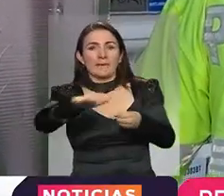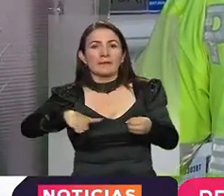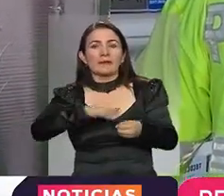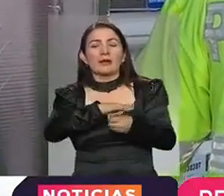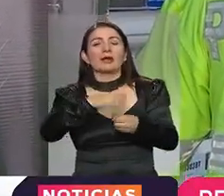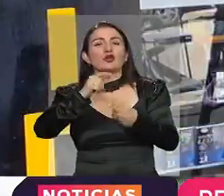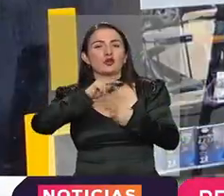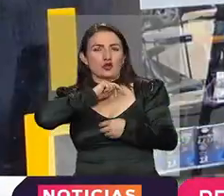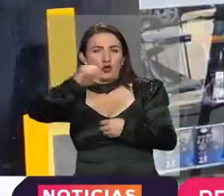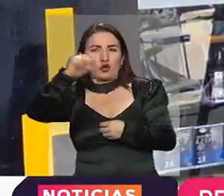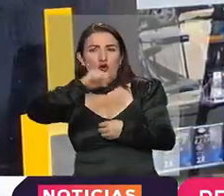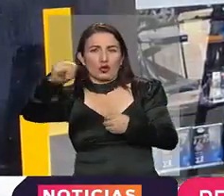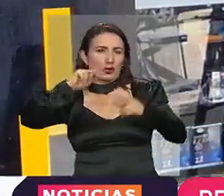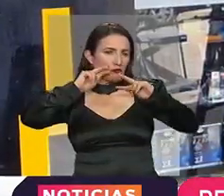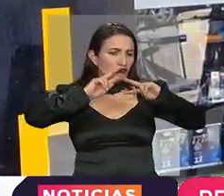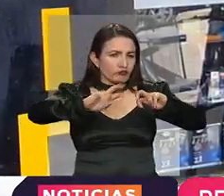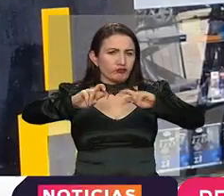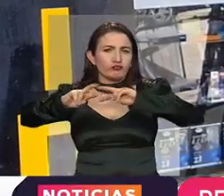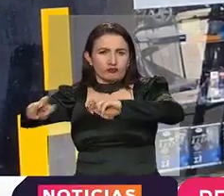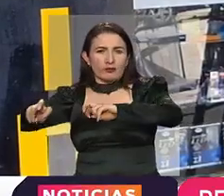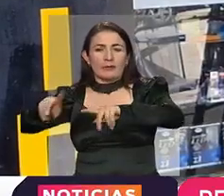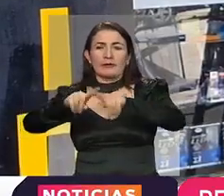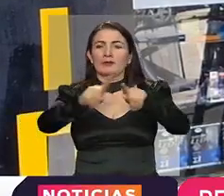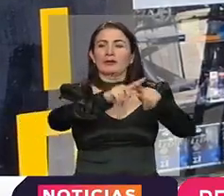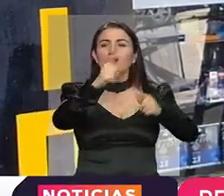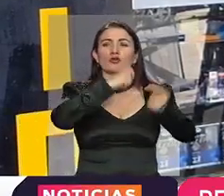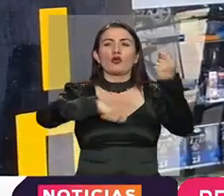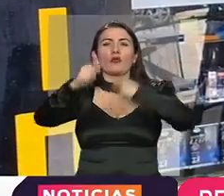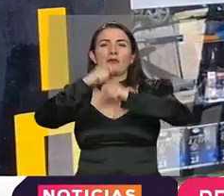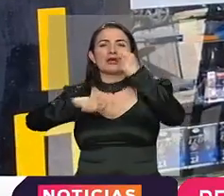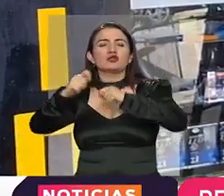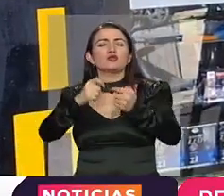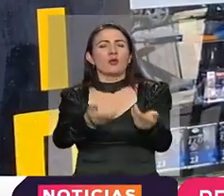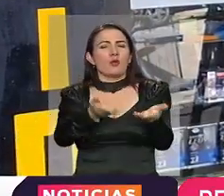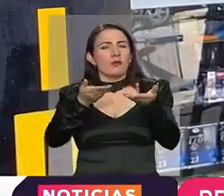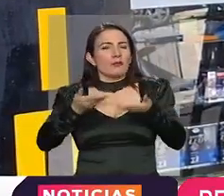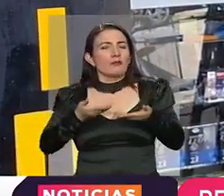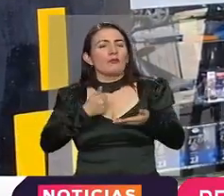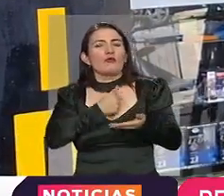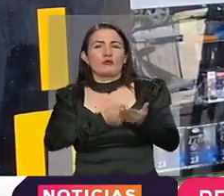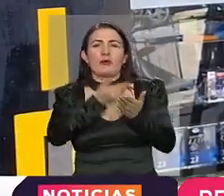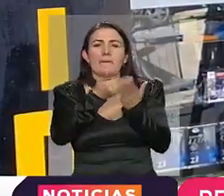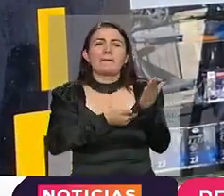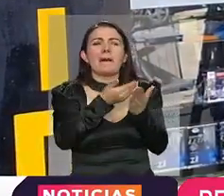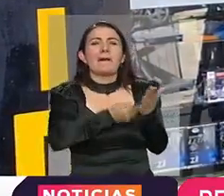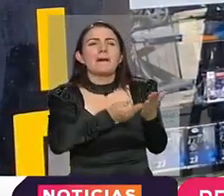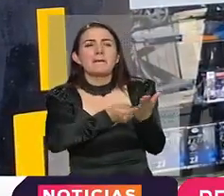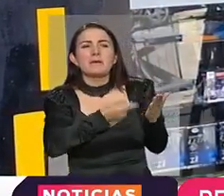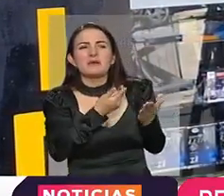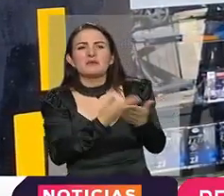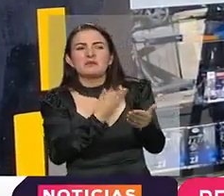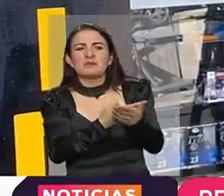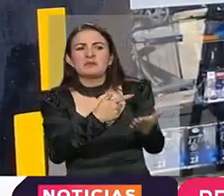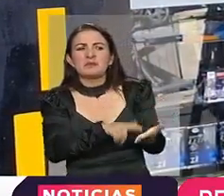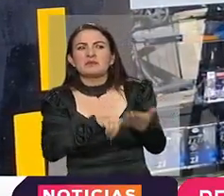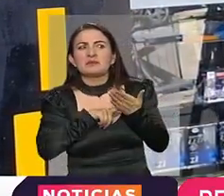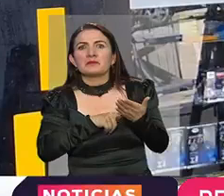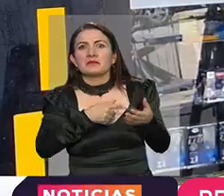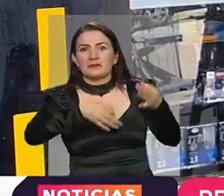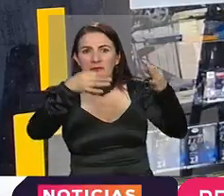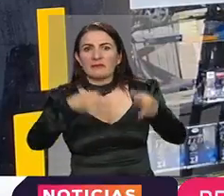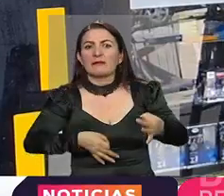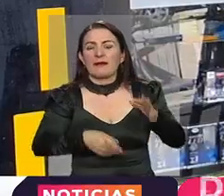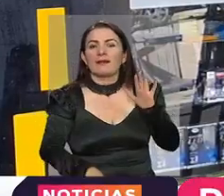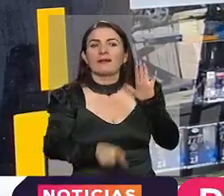fueron inspeccionados. A los distintos establecimientos de comercio se les está solicitando la documentación que tiene que